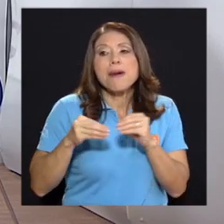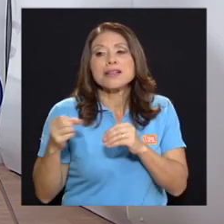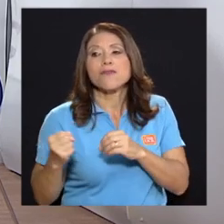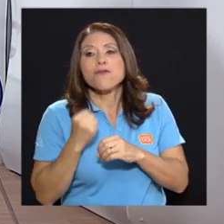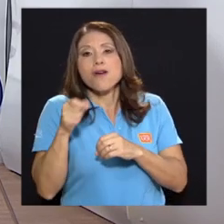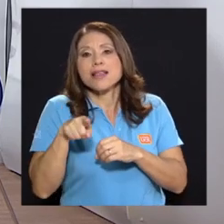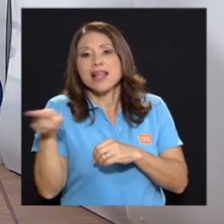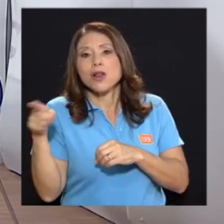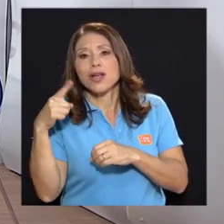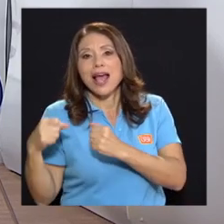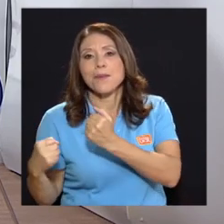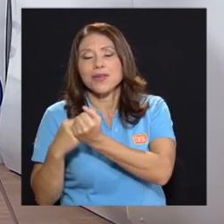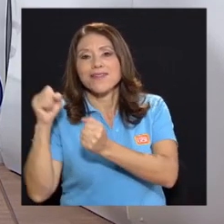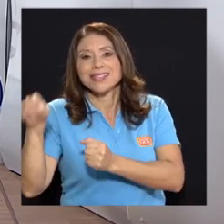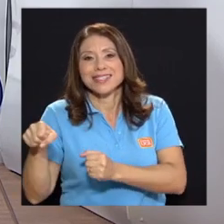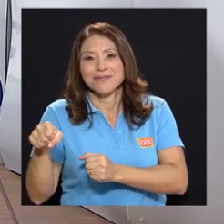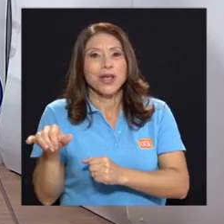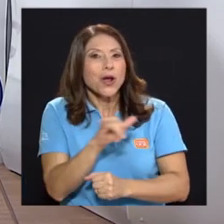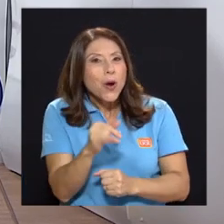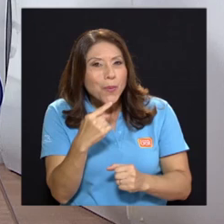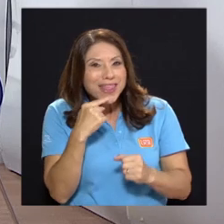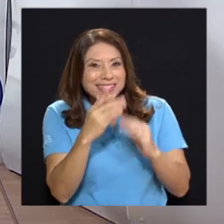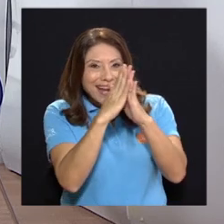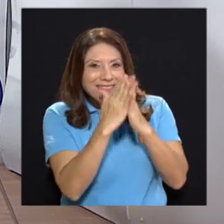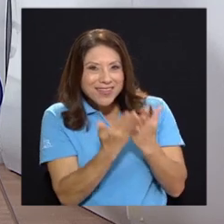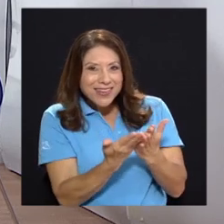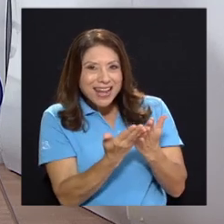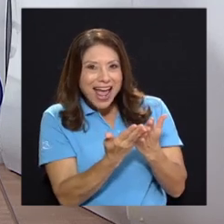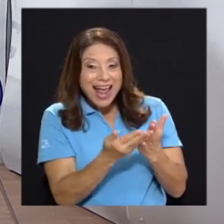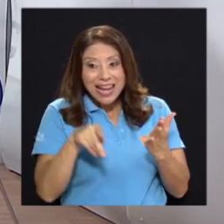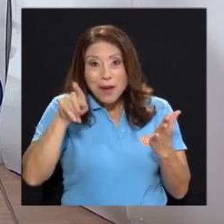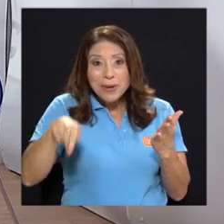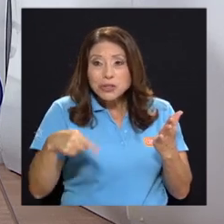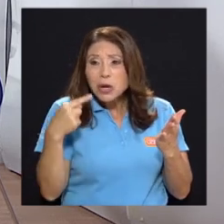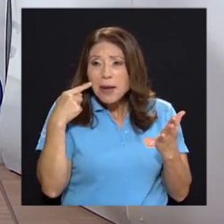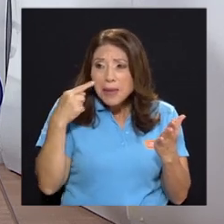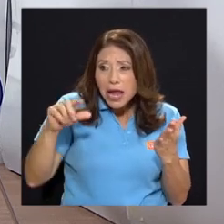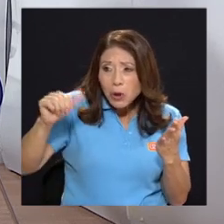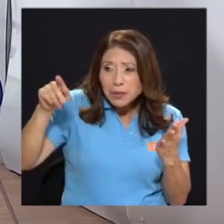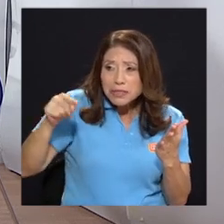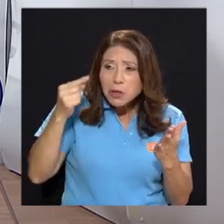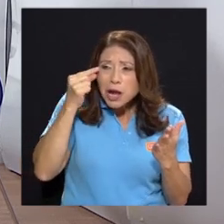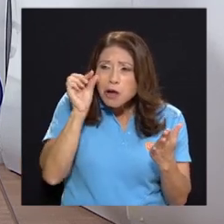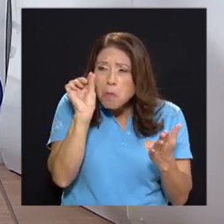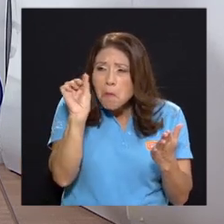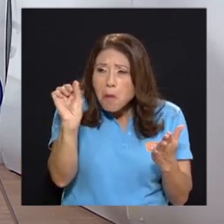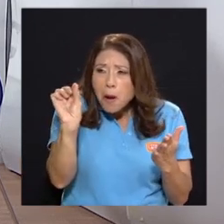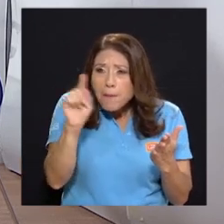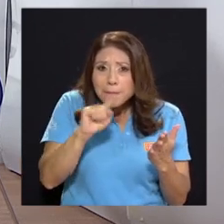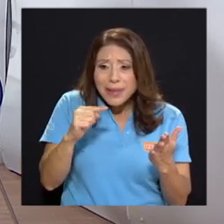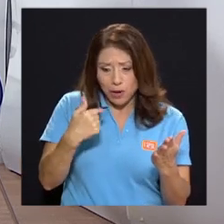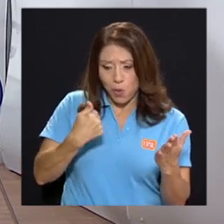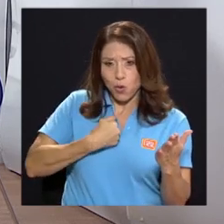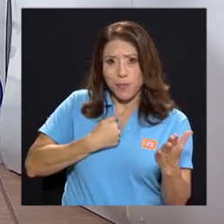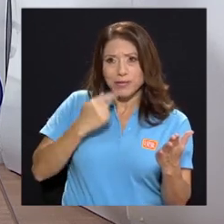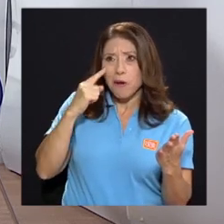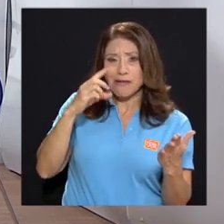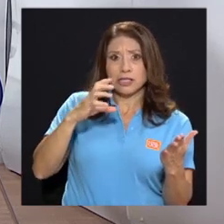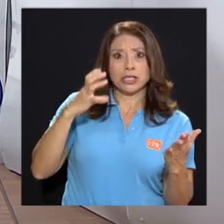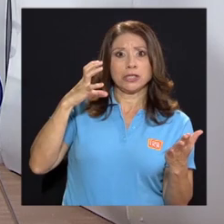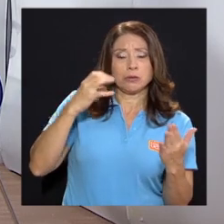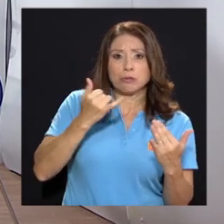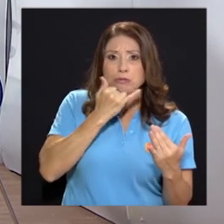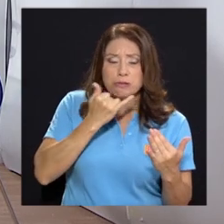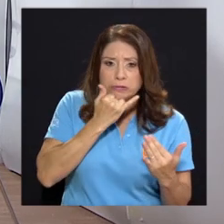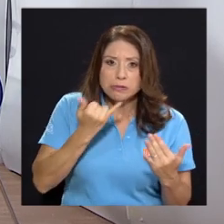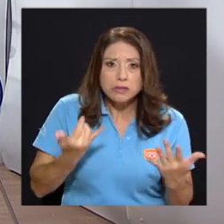precepto bíblico de la viga en el ojo ajeno pero como no ve la paja en ojo ajeno pero no la viga en el propio poco ambas partes acusan a